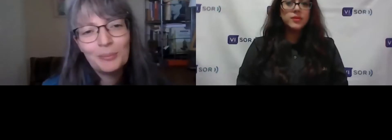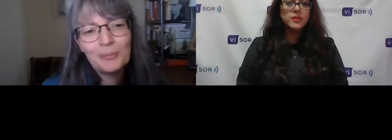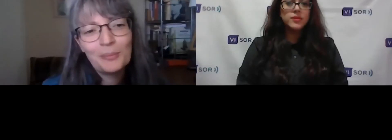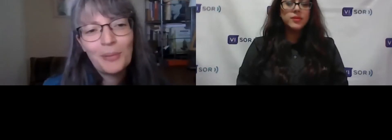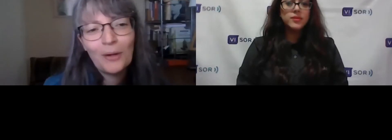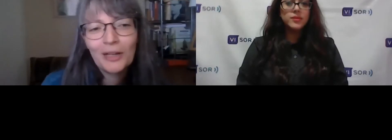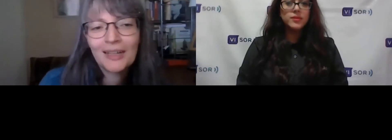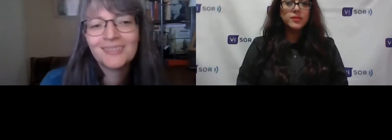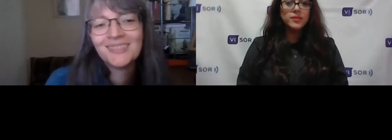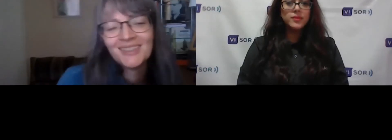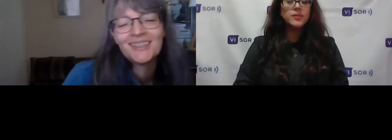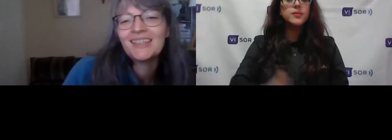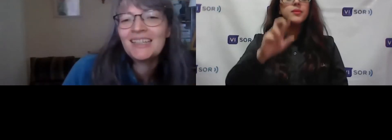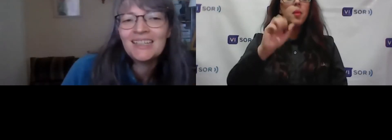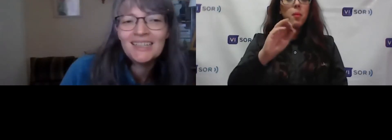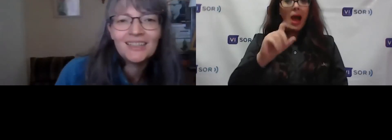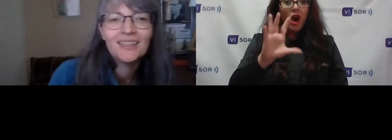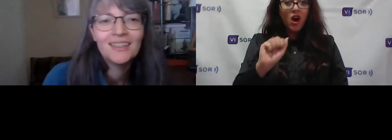a hola